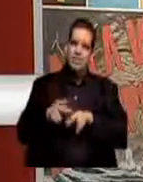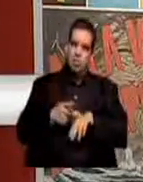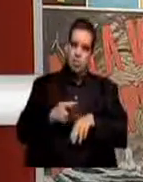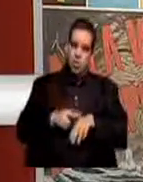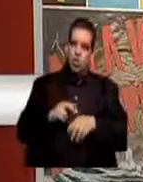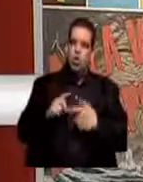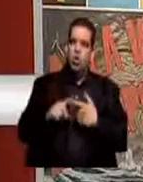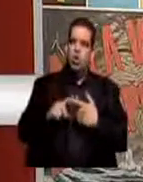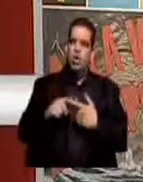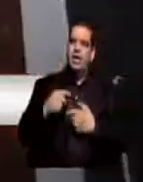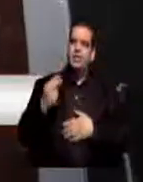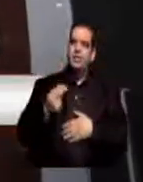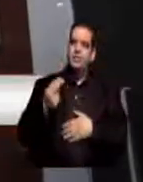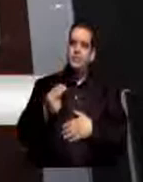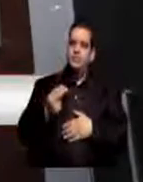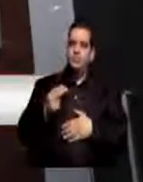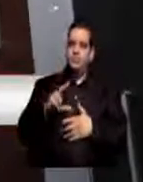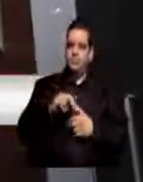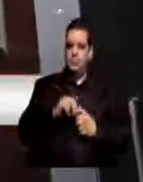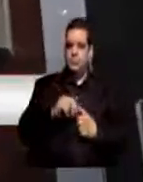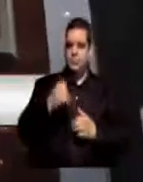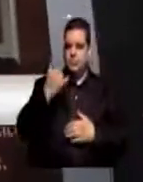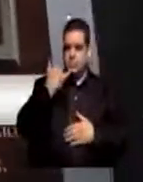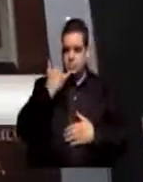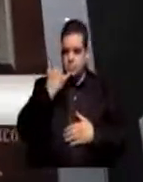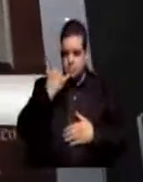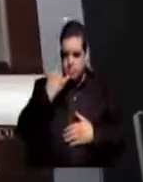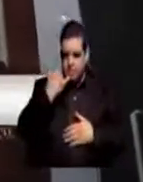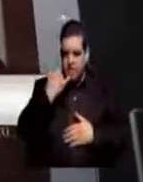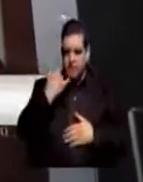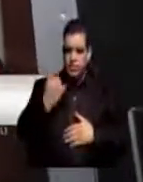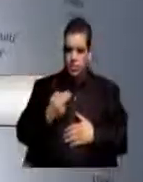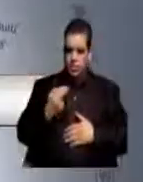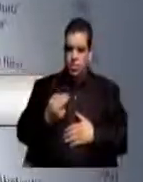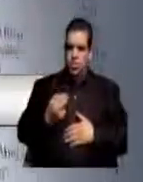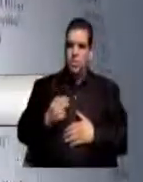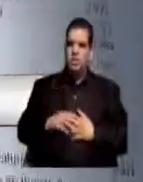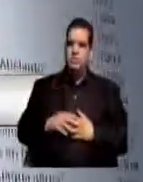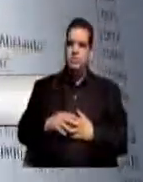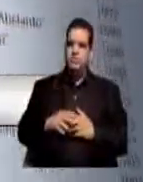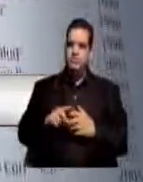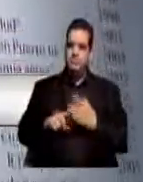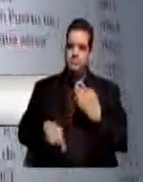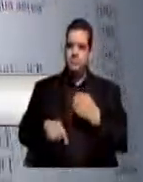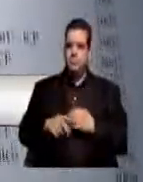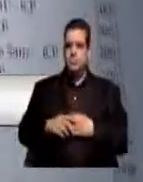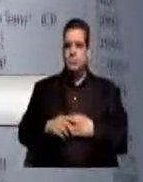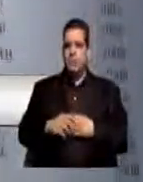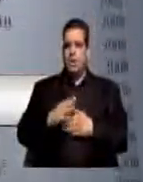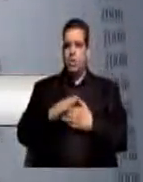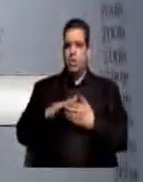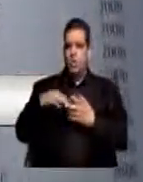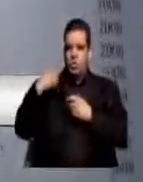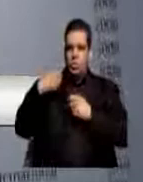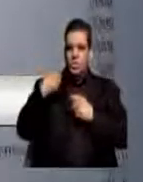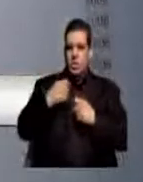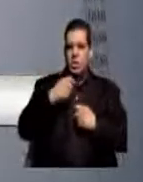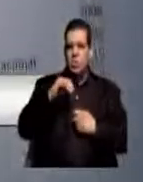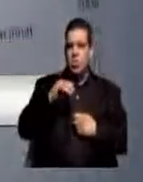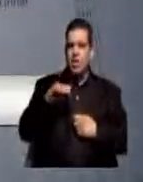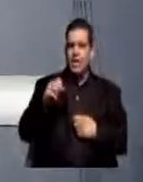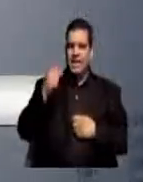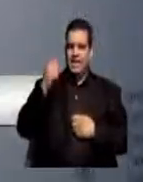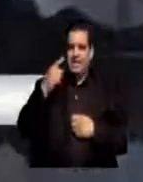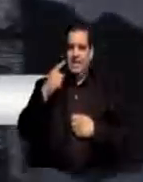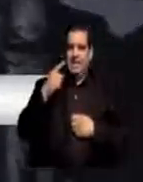huracanes, la historia del teléfono, por mencionarte algunos de ellos. Tras pasar la prueba de los documentales, Molina entiende que es momento